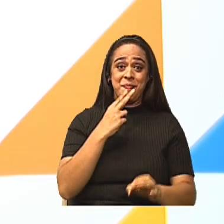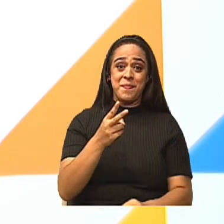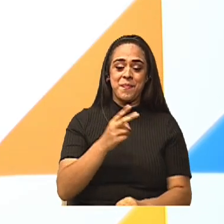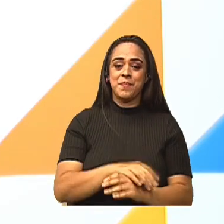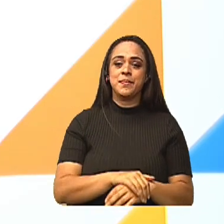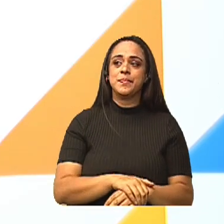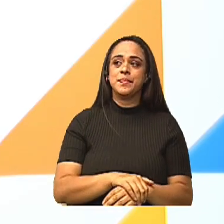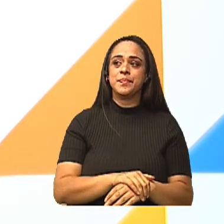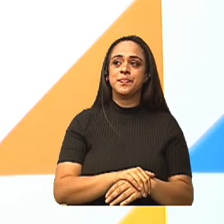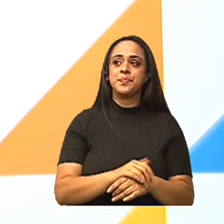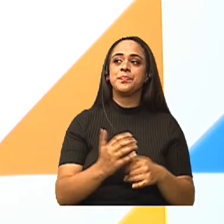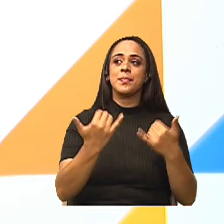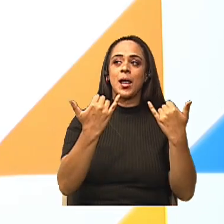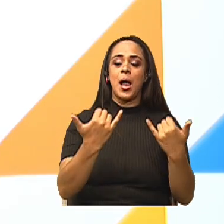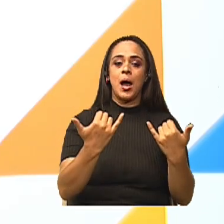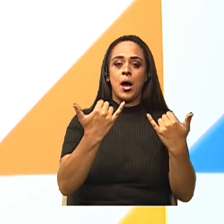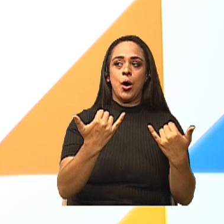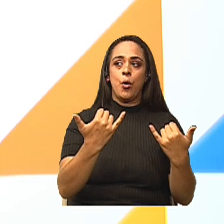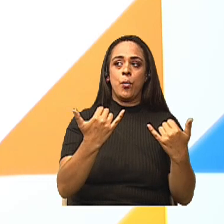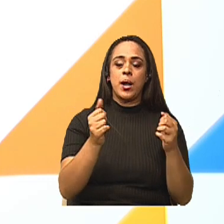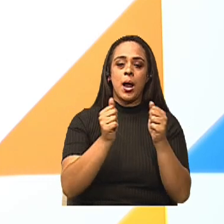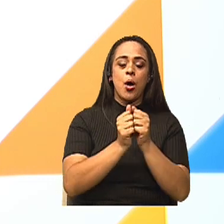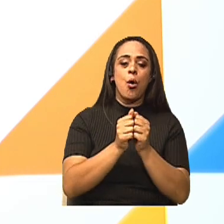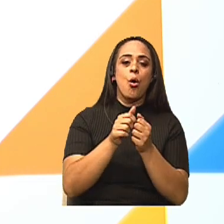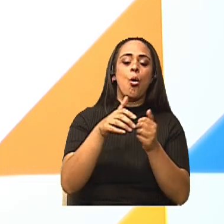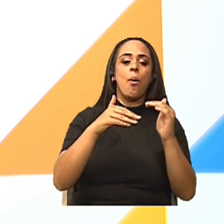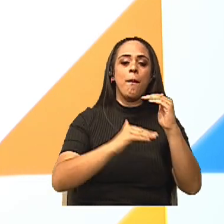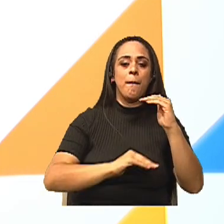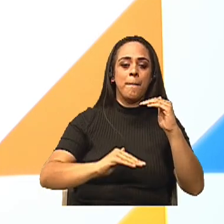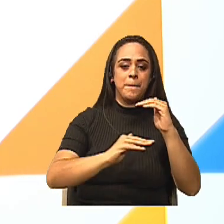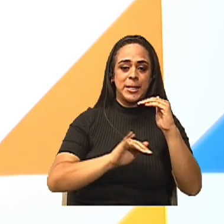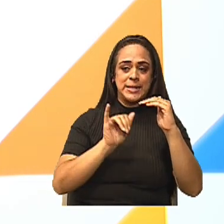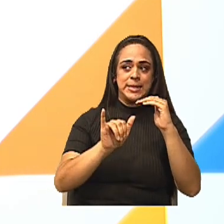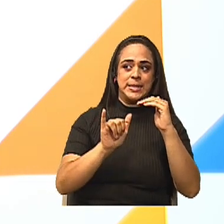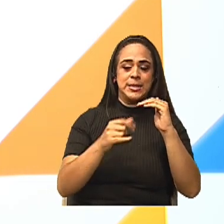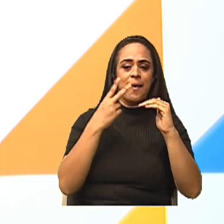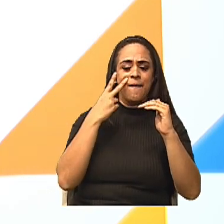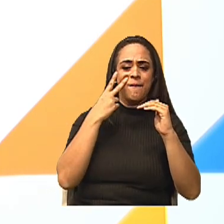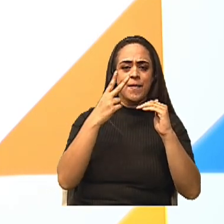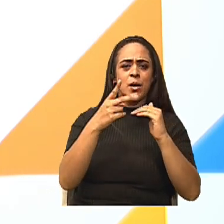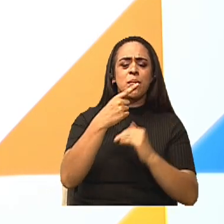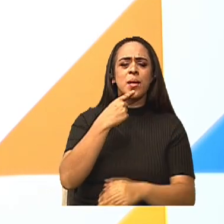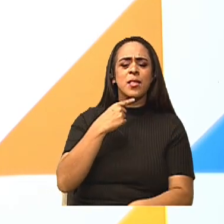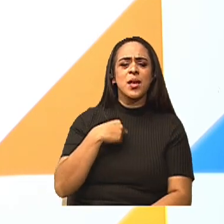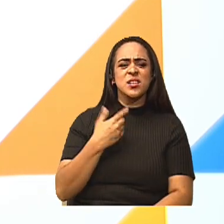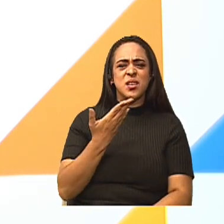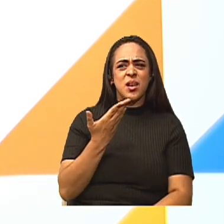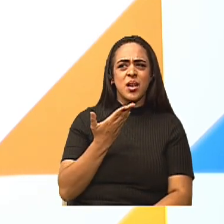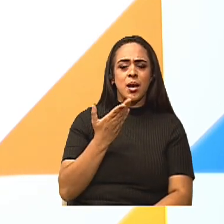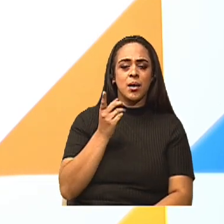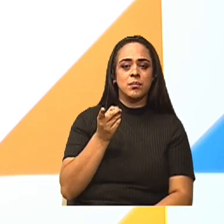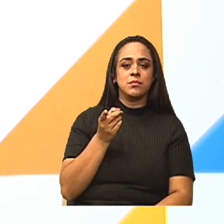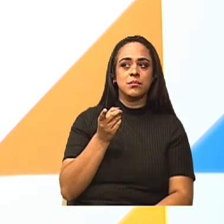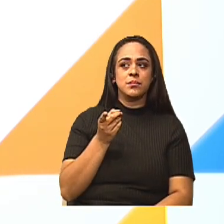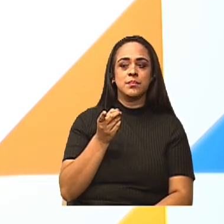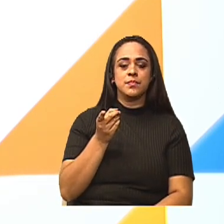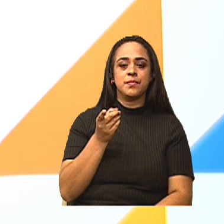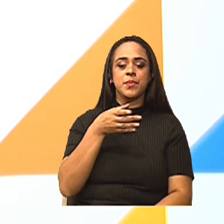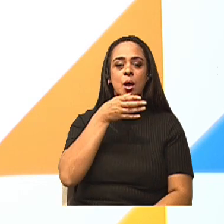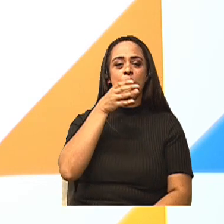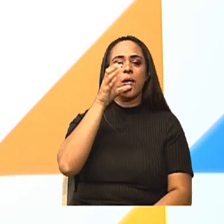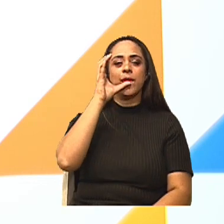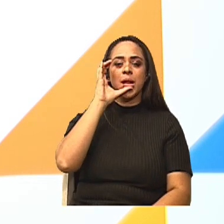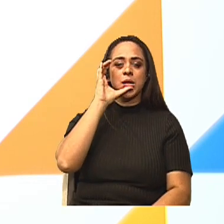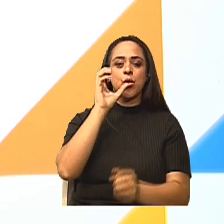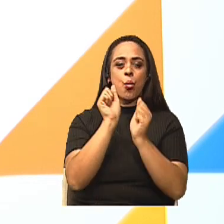Ahora, en base a estas características que podemos ver aquí en la cámara, ¿qué me dirían ustedes de el fresco de